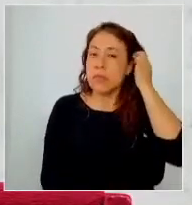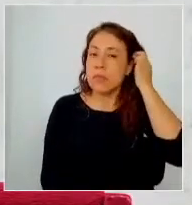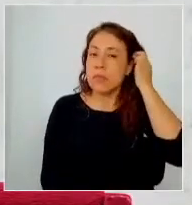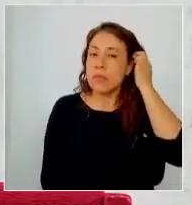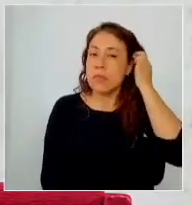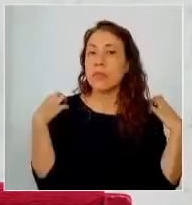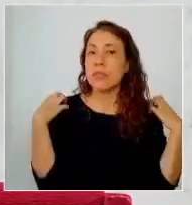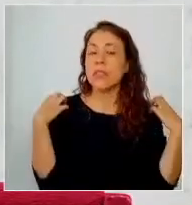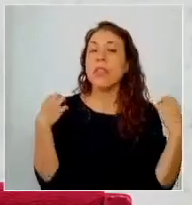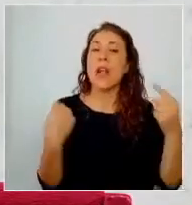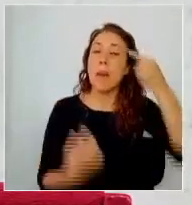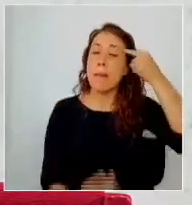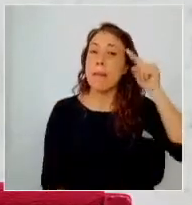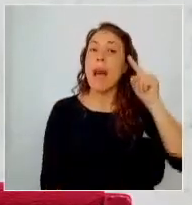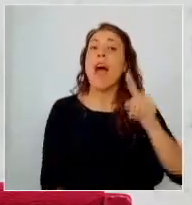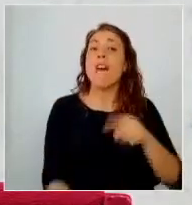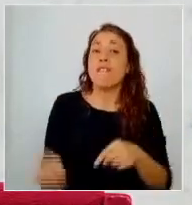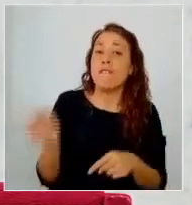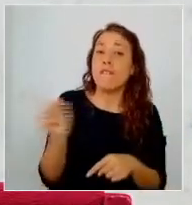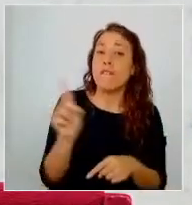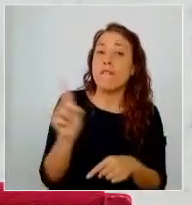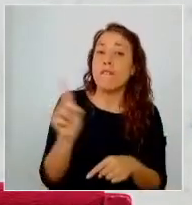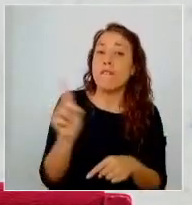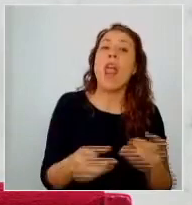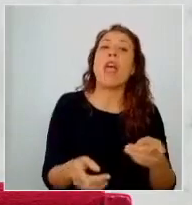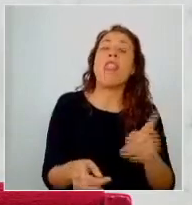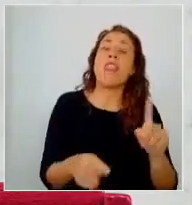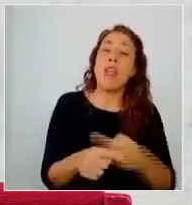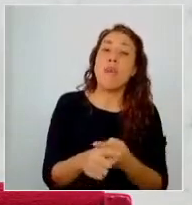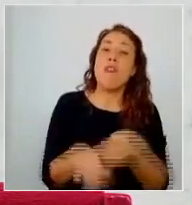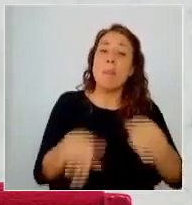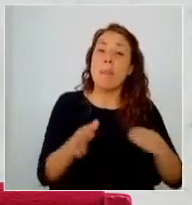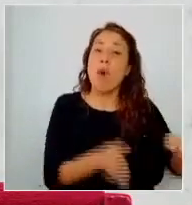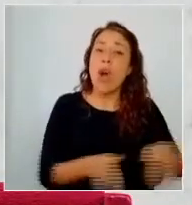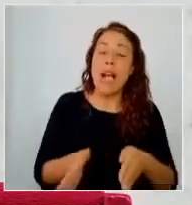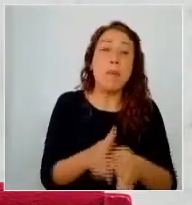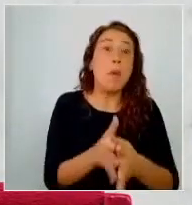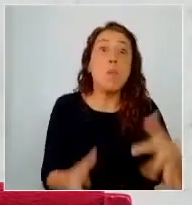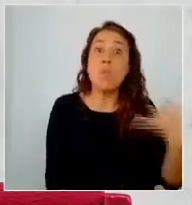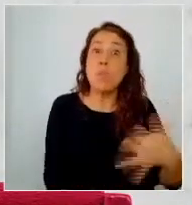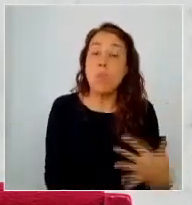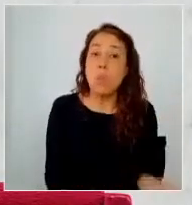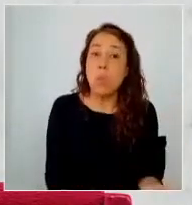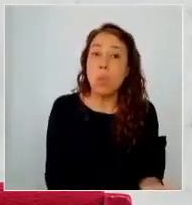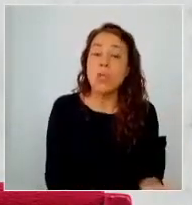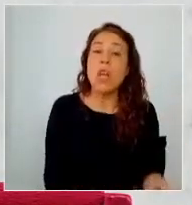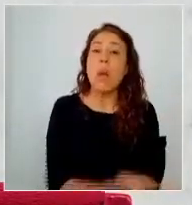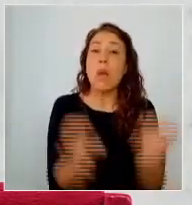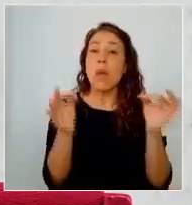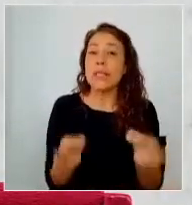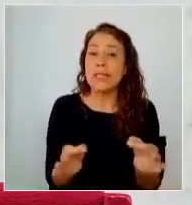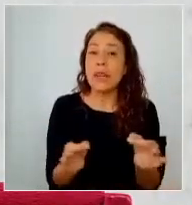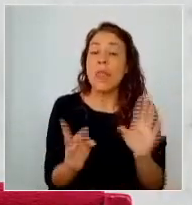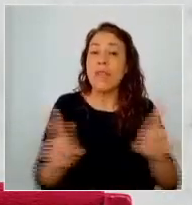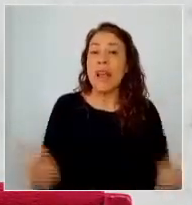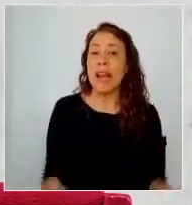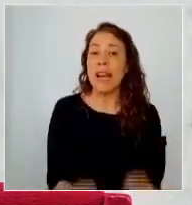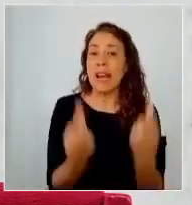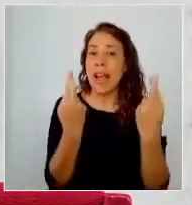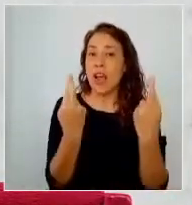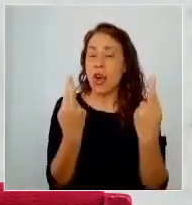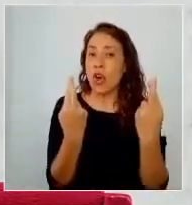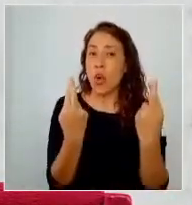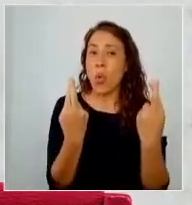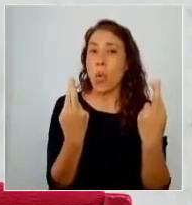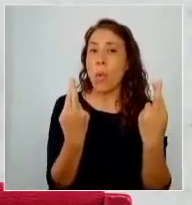ponernos nuevamente en este mismo camino que a mi juicios decisivo tal como la seguridad es recuperar esa ese crecimiento